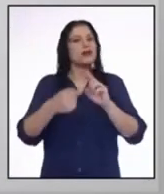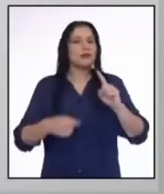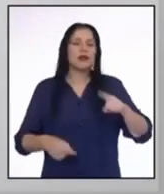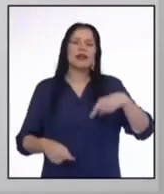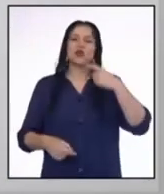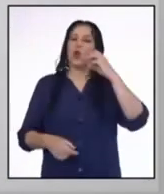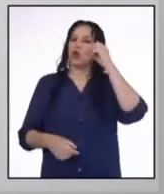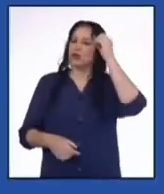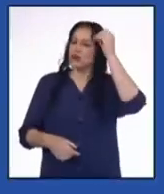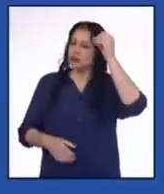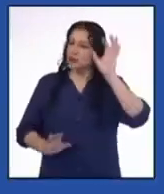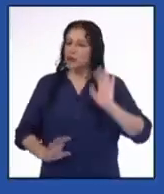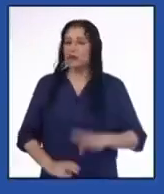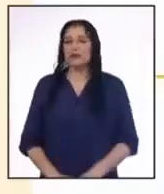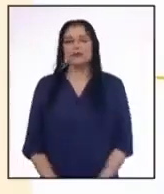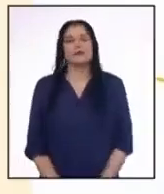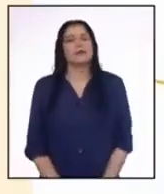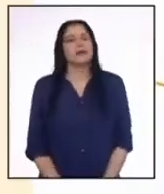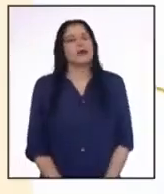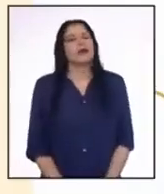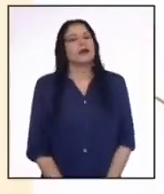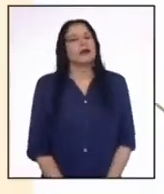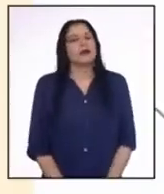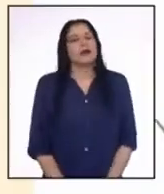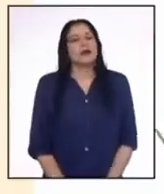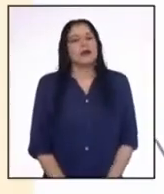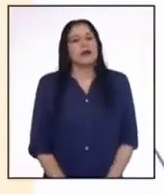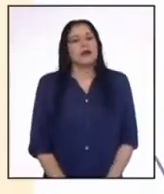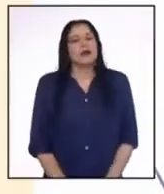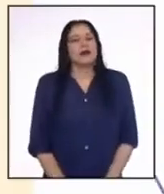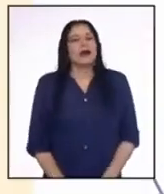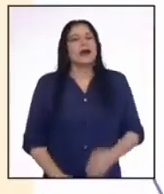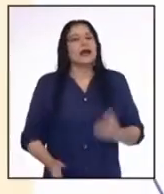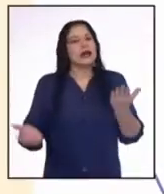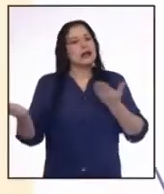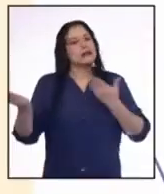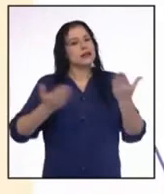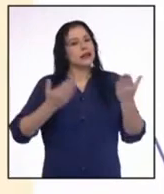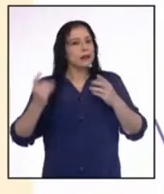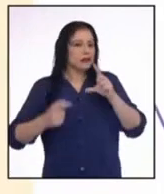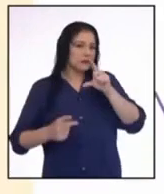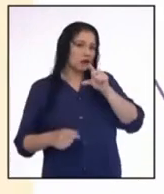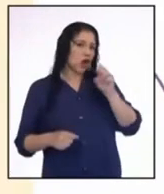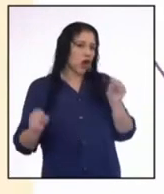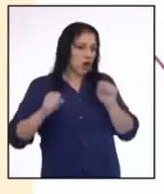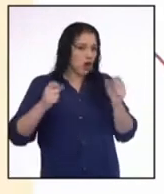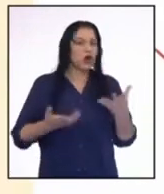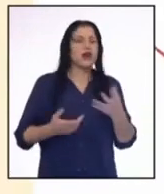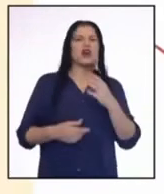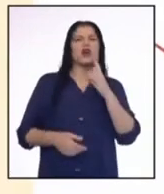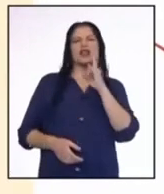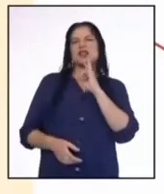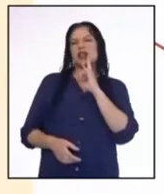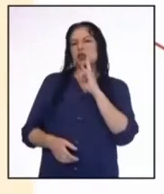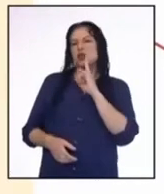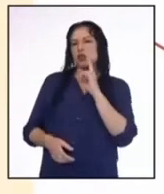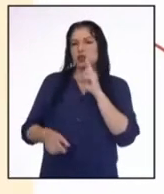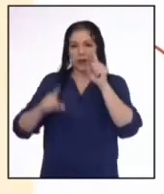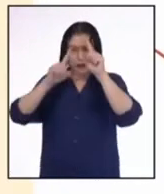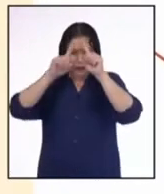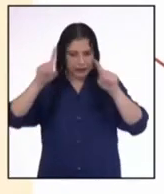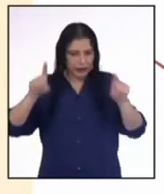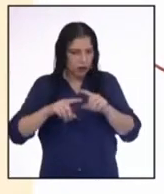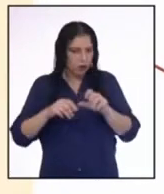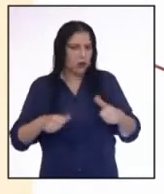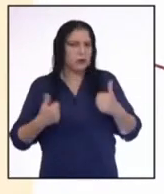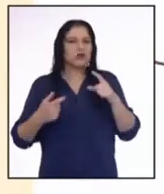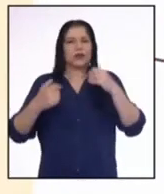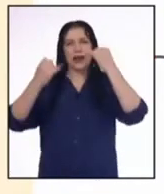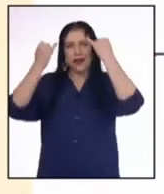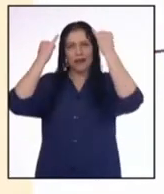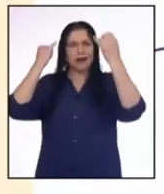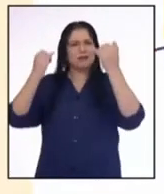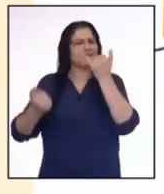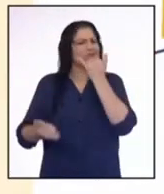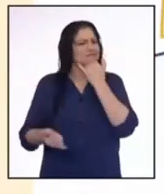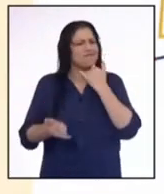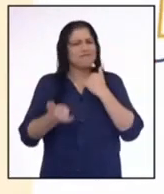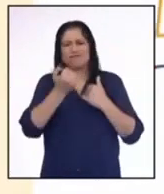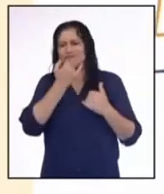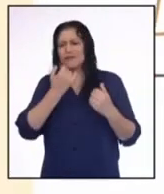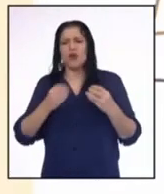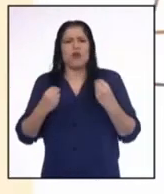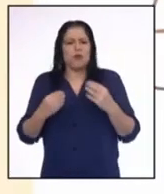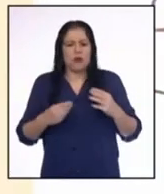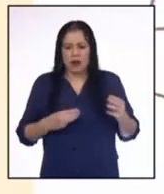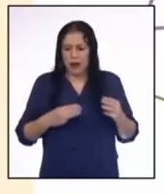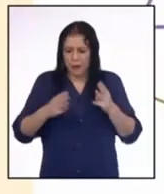otras opiniones. Servicio Geológico de los Estados Unidos. El triángulo de la vida es una idea equivocada sobre